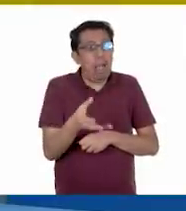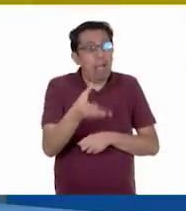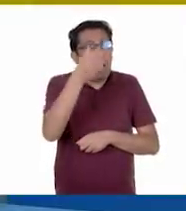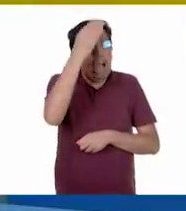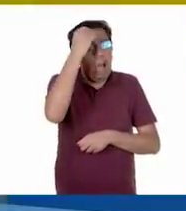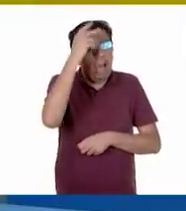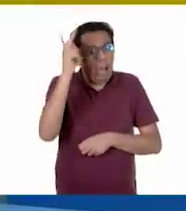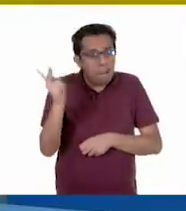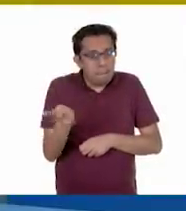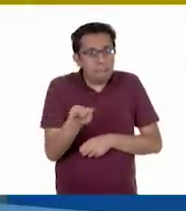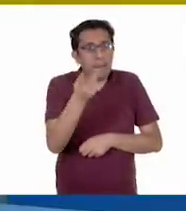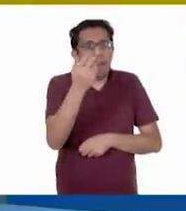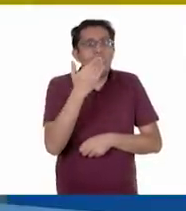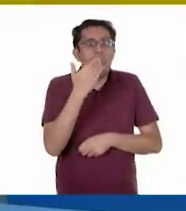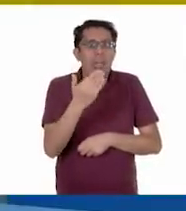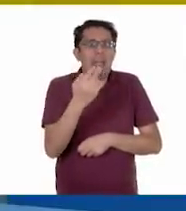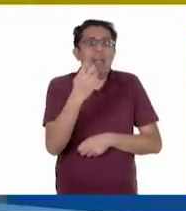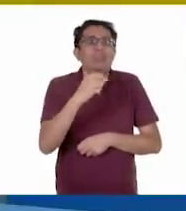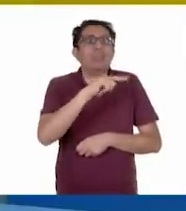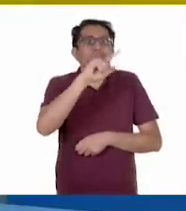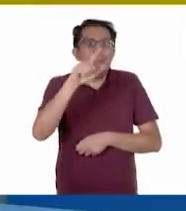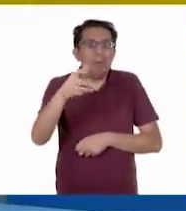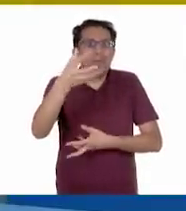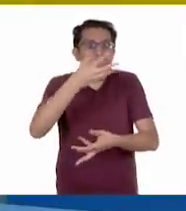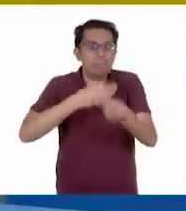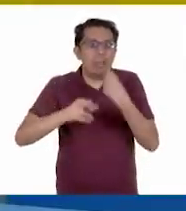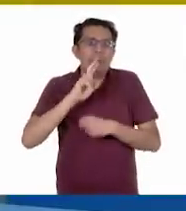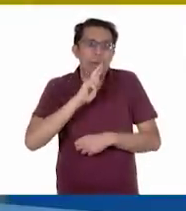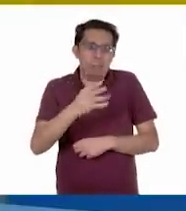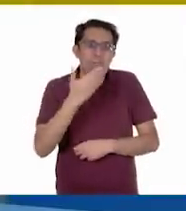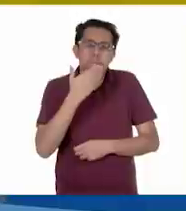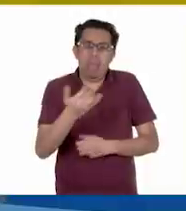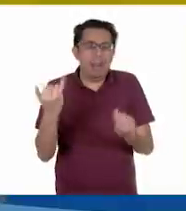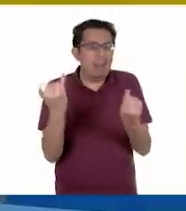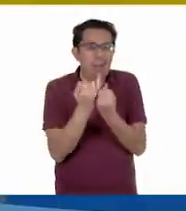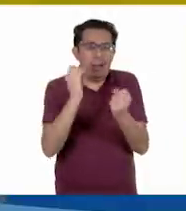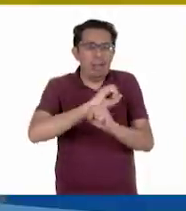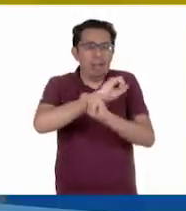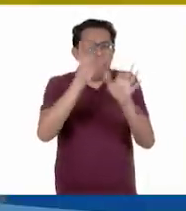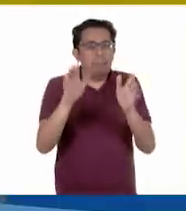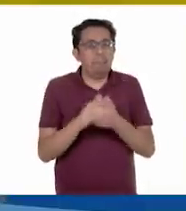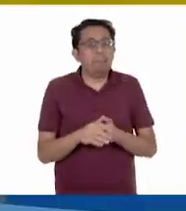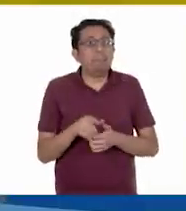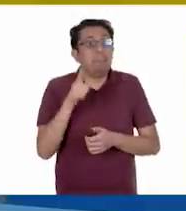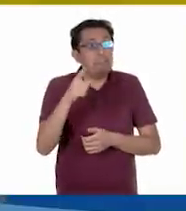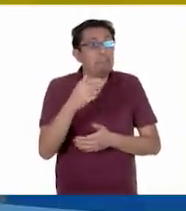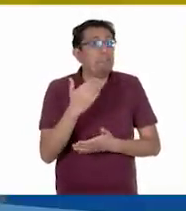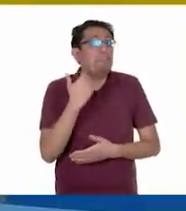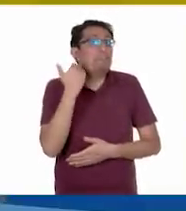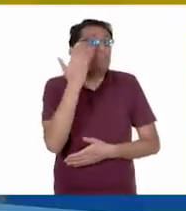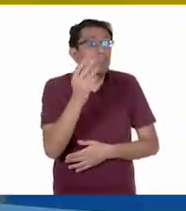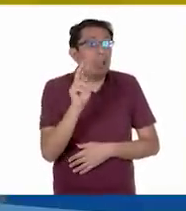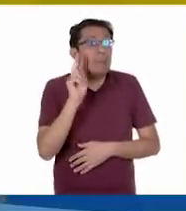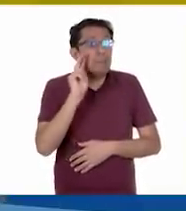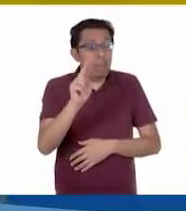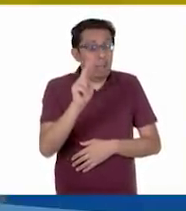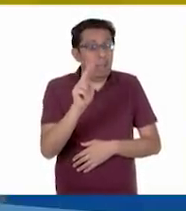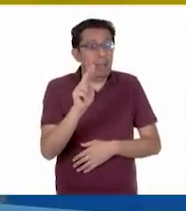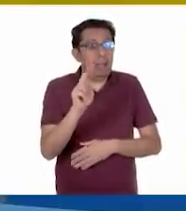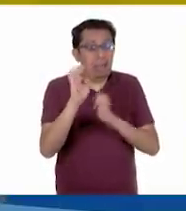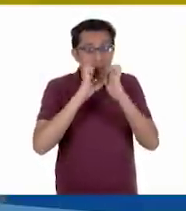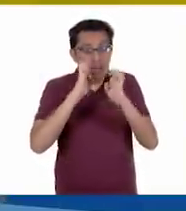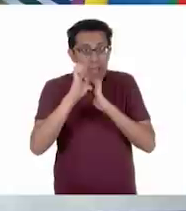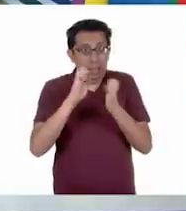obtener una buena respuesta. Oigan, ¿y qué les parece si vemos la siguiente parte del reporte de